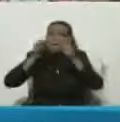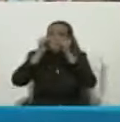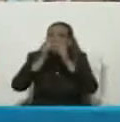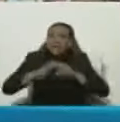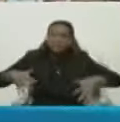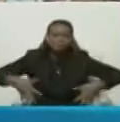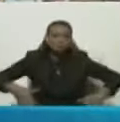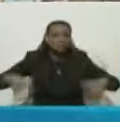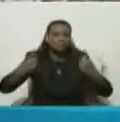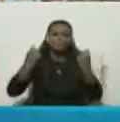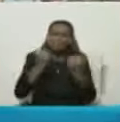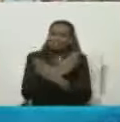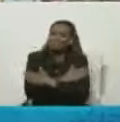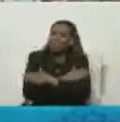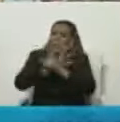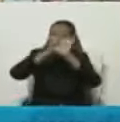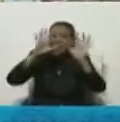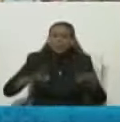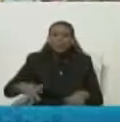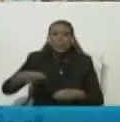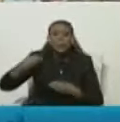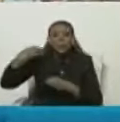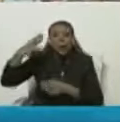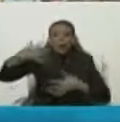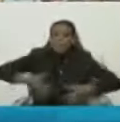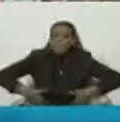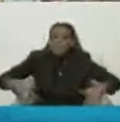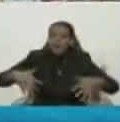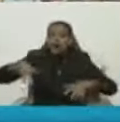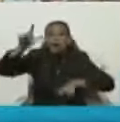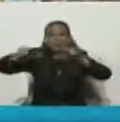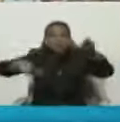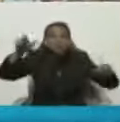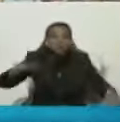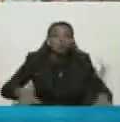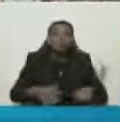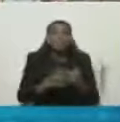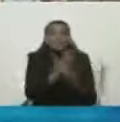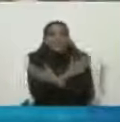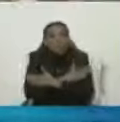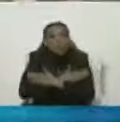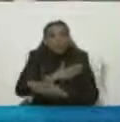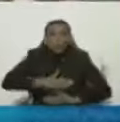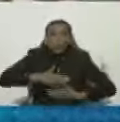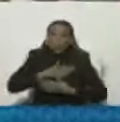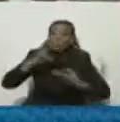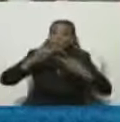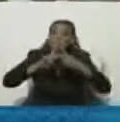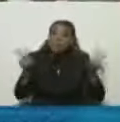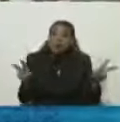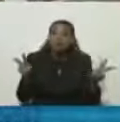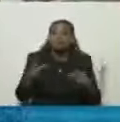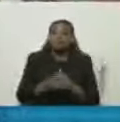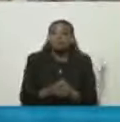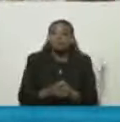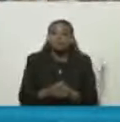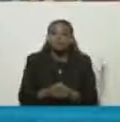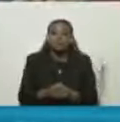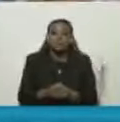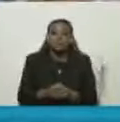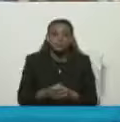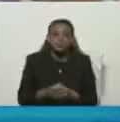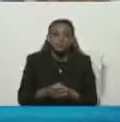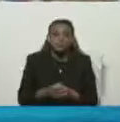y milagroso de crecimiento y prosperidad, de bienestar y de paz.